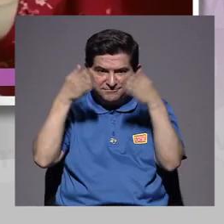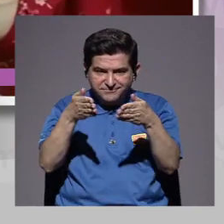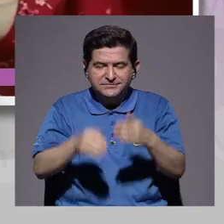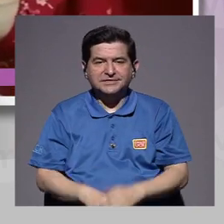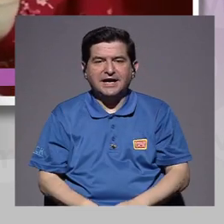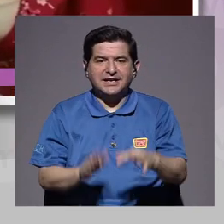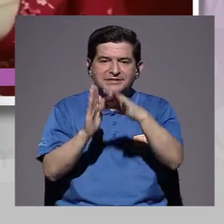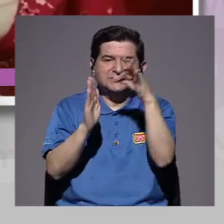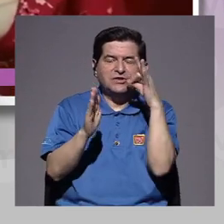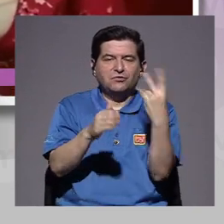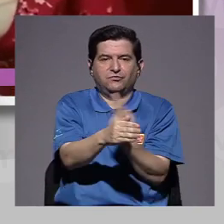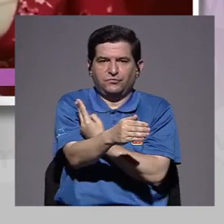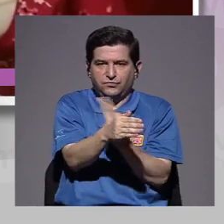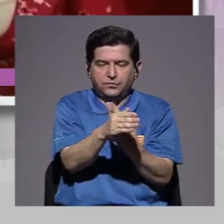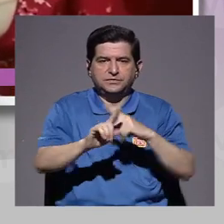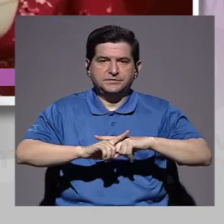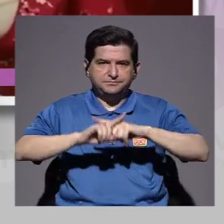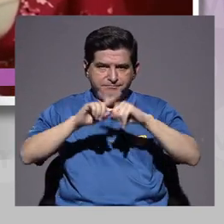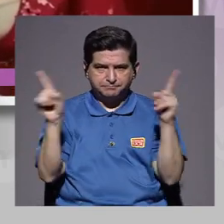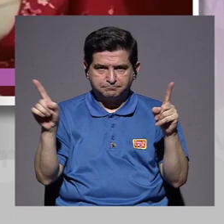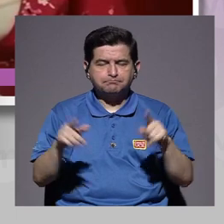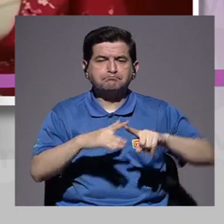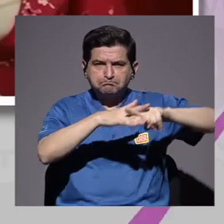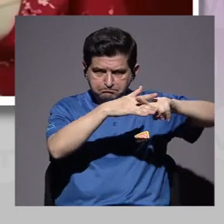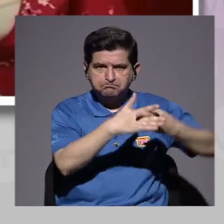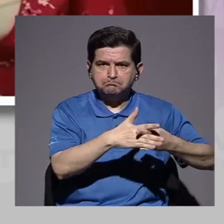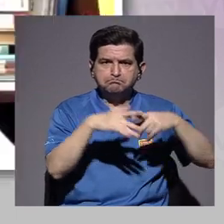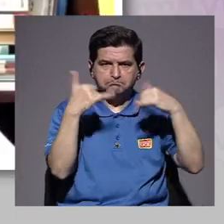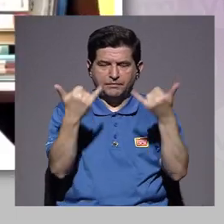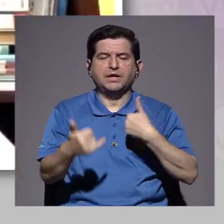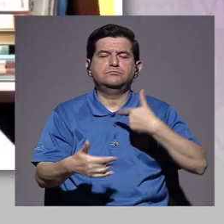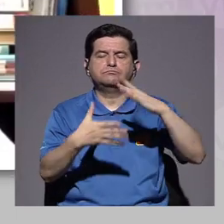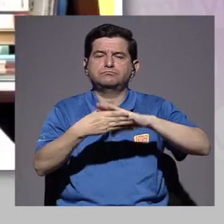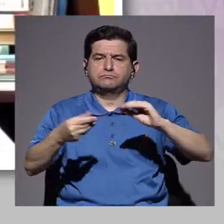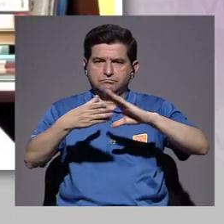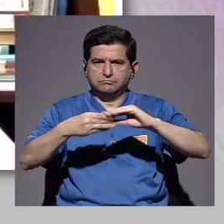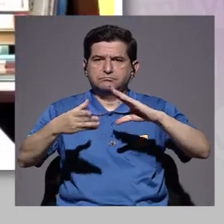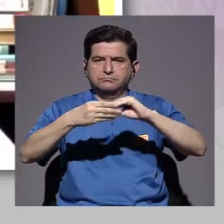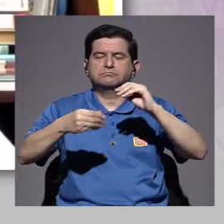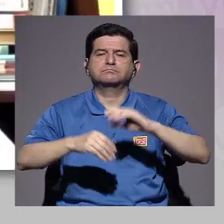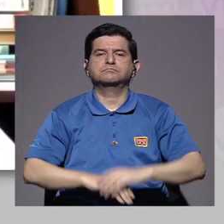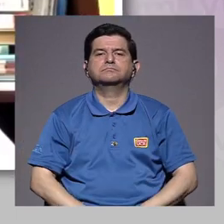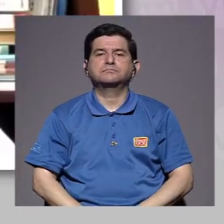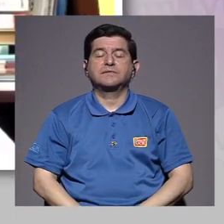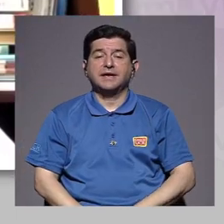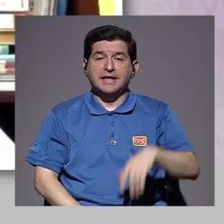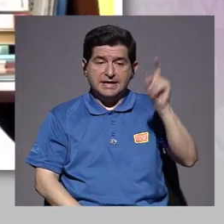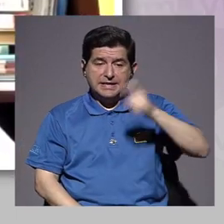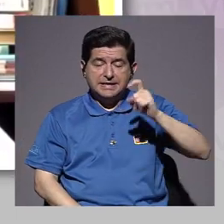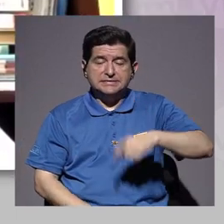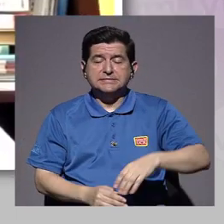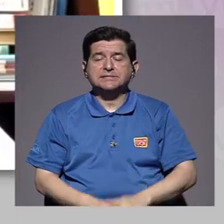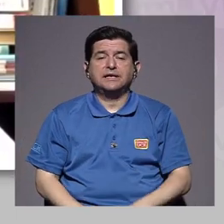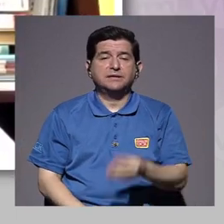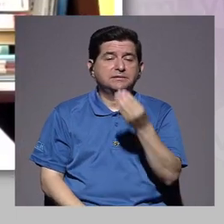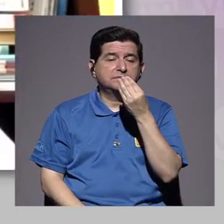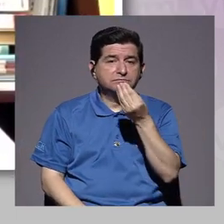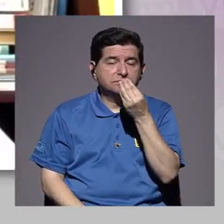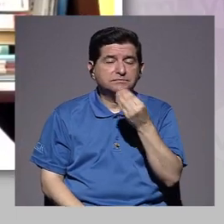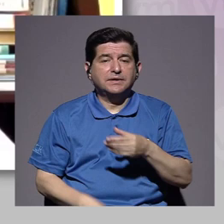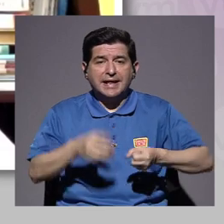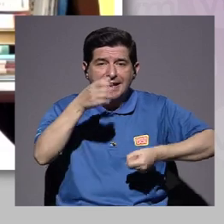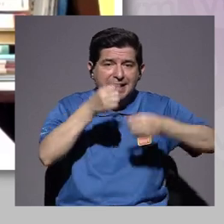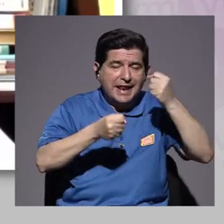frutas y vegetales. Sin embargo, para empezar, les comento que debemos de estar consumiendo lácteos,